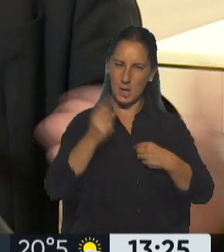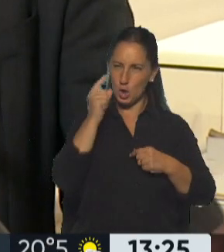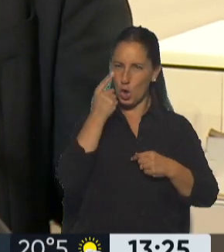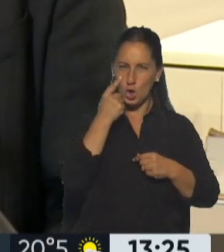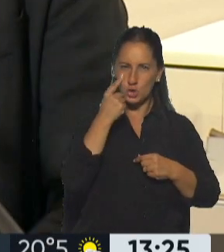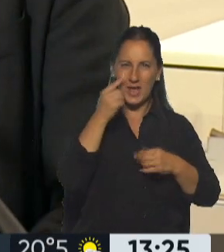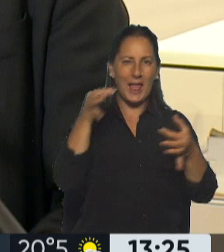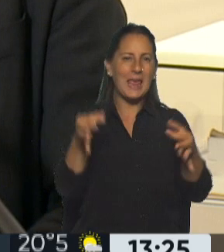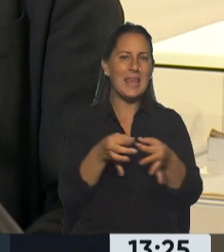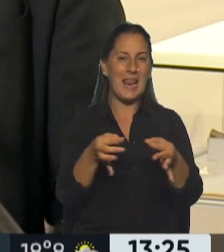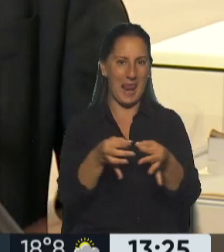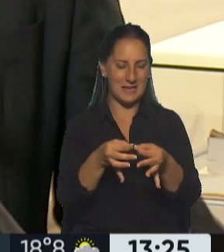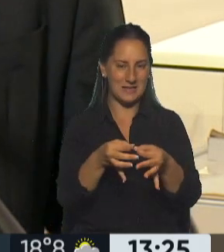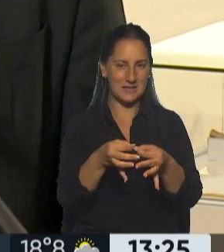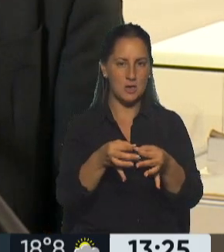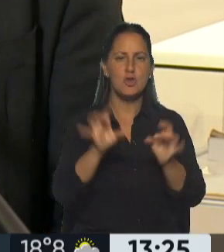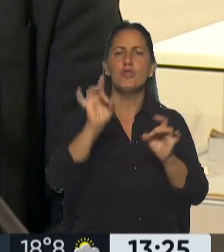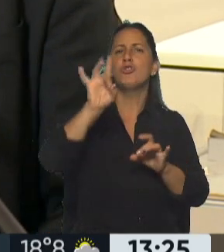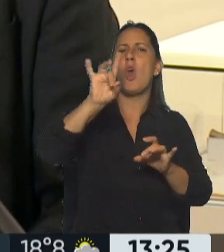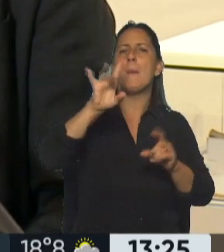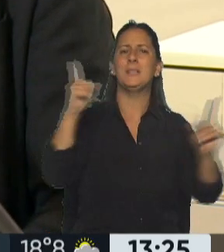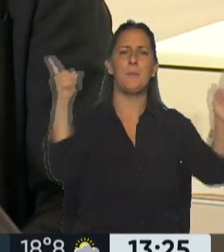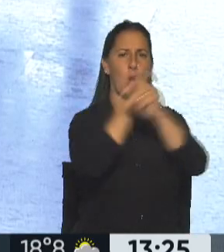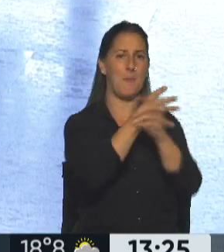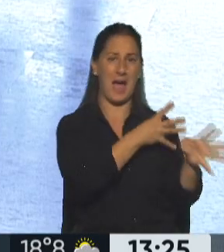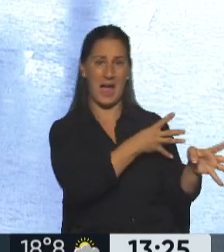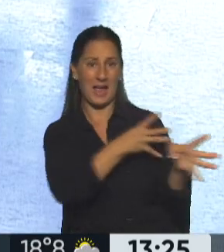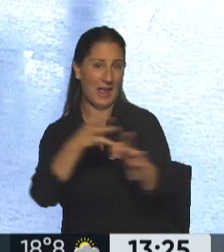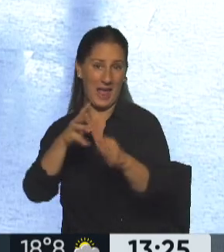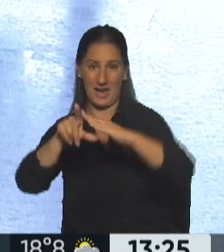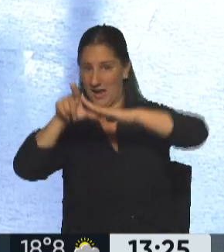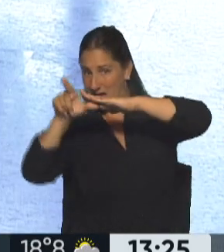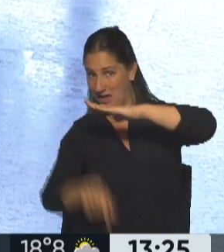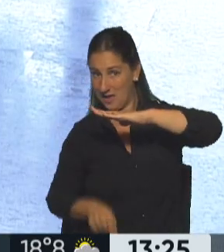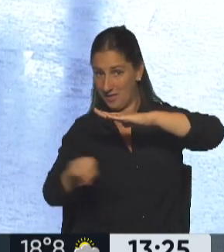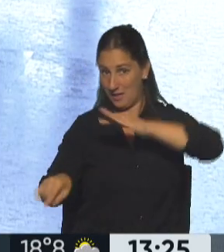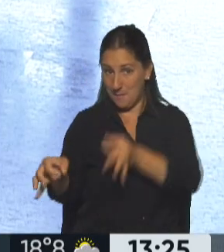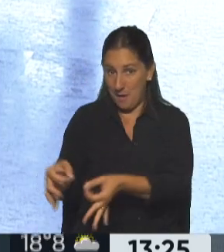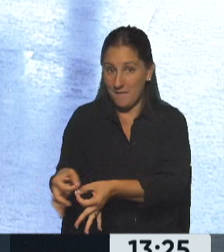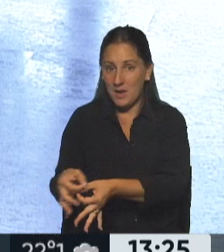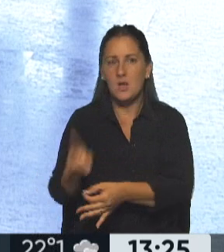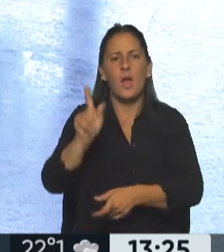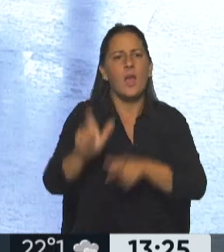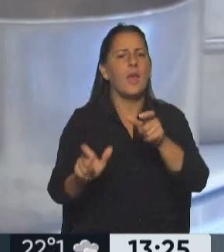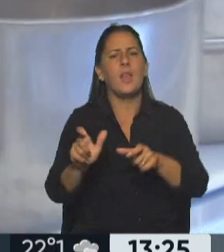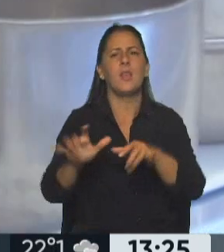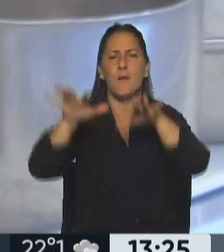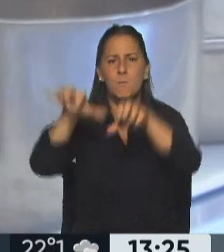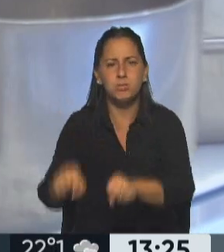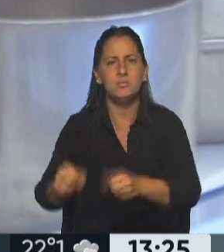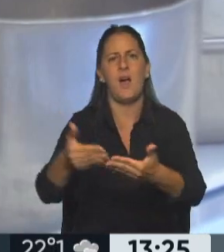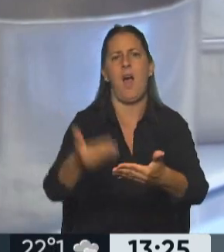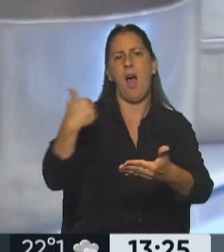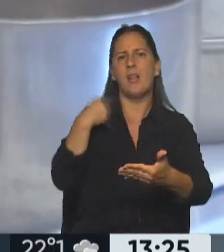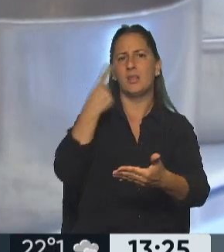islas, conocer las islas, no solamente en lo que fue el conflicto bélico del Atlántico Sur, sino en lo que fue la población previa a la usurpación, lo que